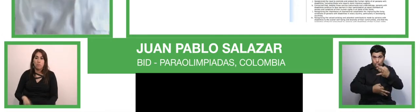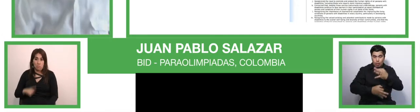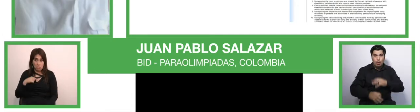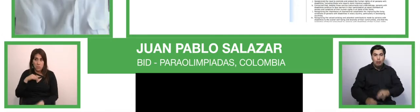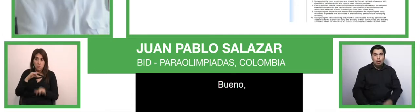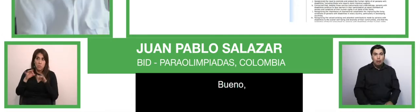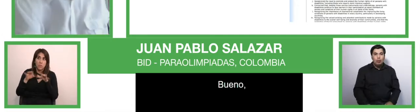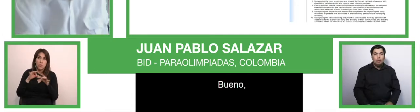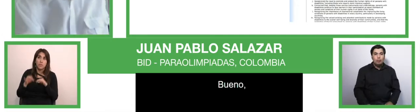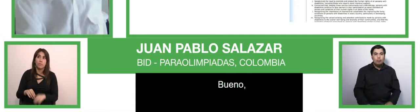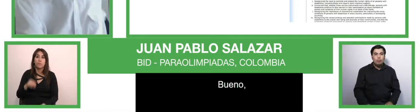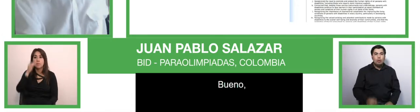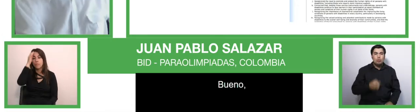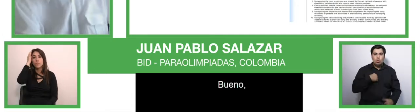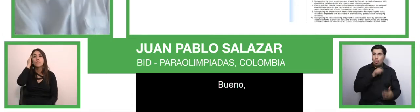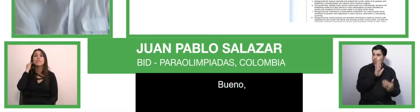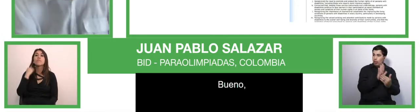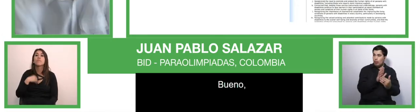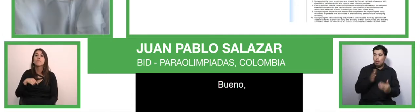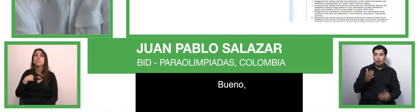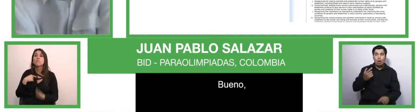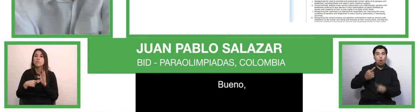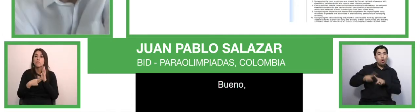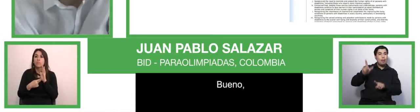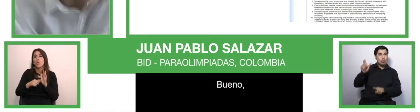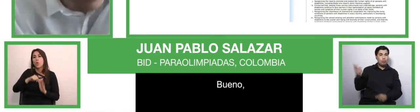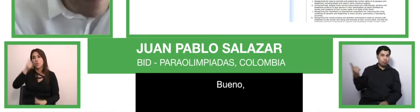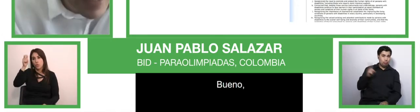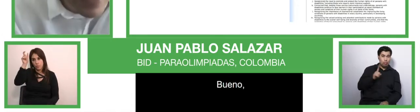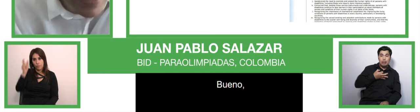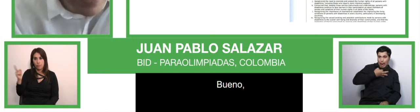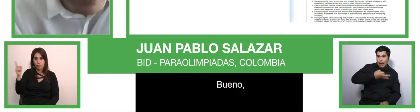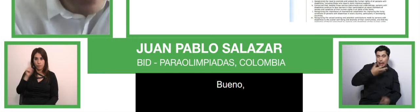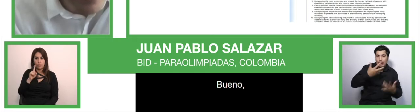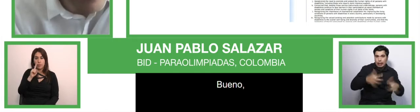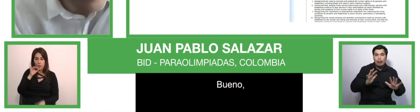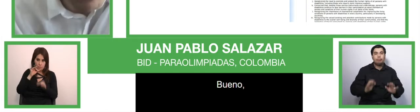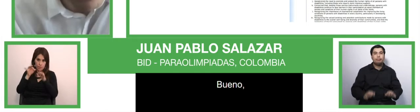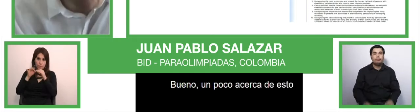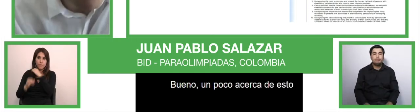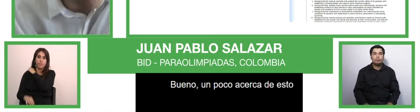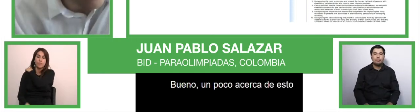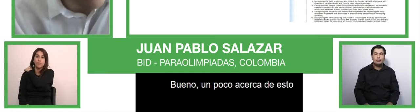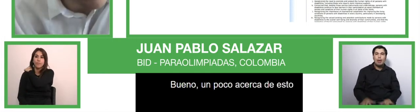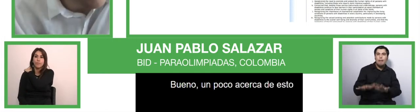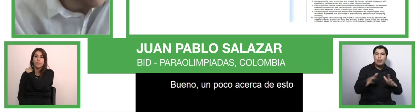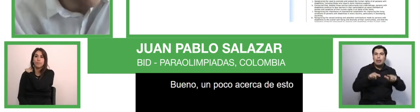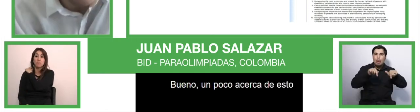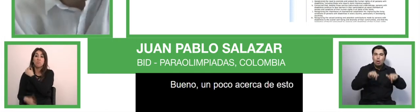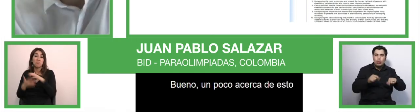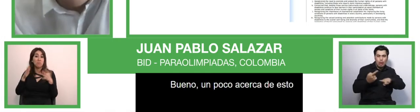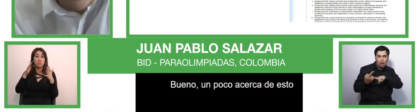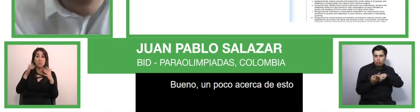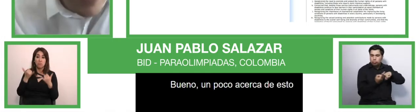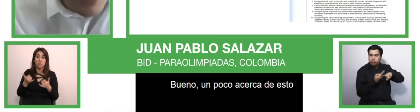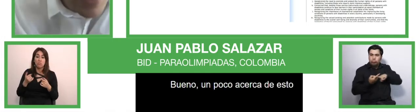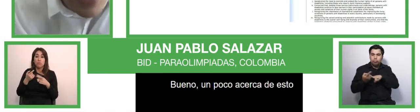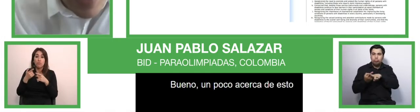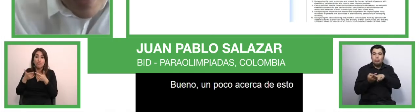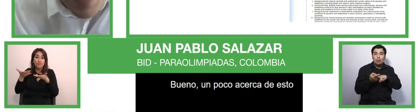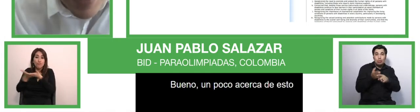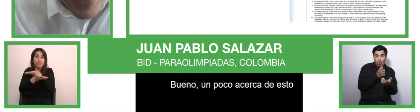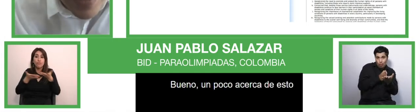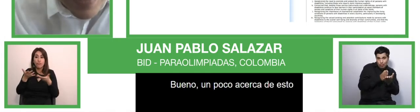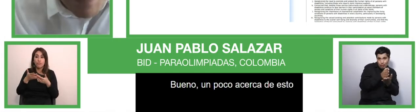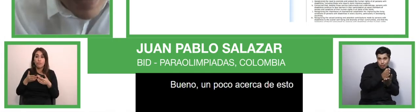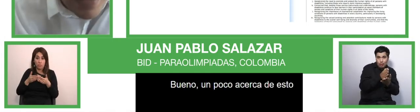de esto, entonces no me voy a detener mucho porque me parece que nuestro foro de hoy son como iniciados en los derechos